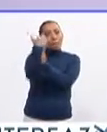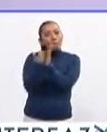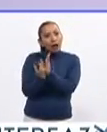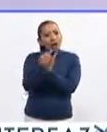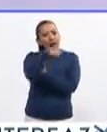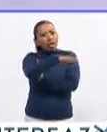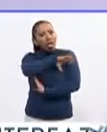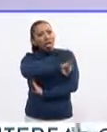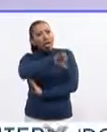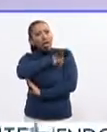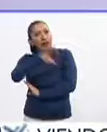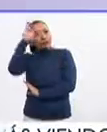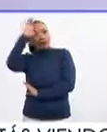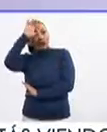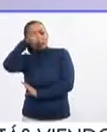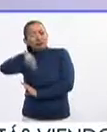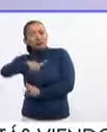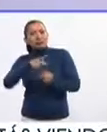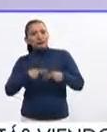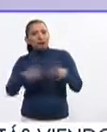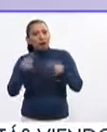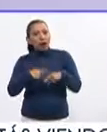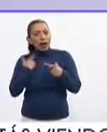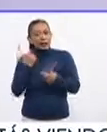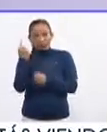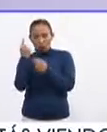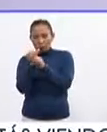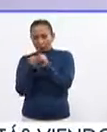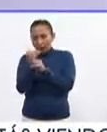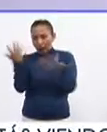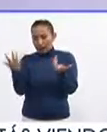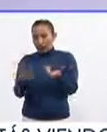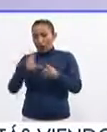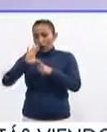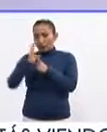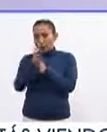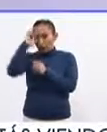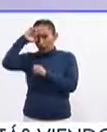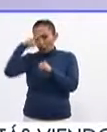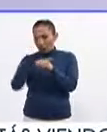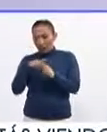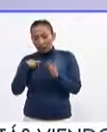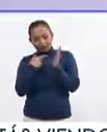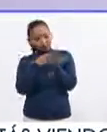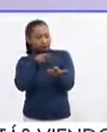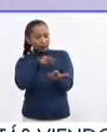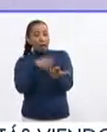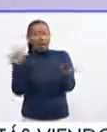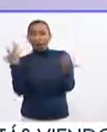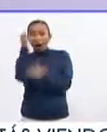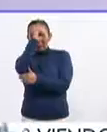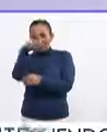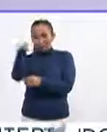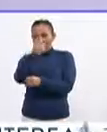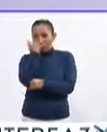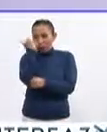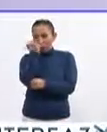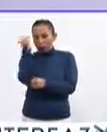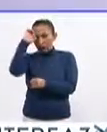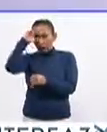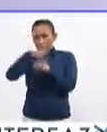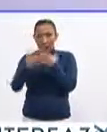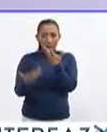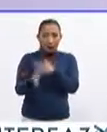de las vocaciones científicas de la sociedad. Investigaciones realizadas por la Comisión Europea nos muestran la opinión de estudiantes europeos